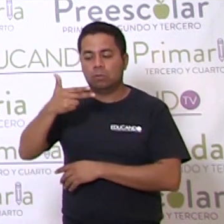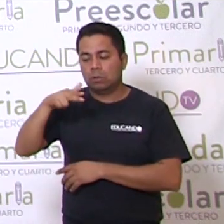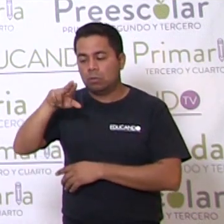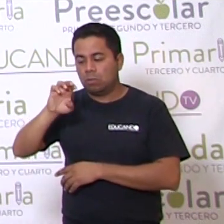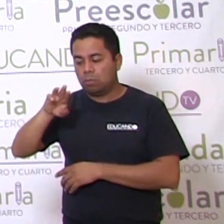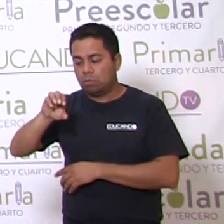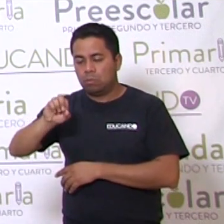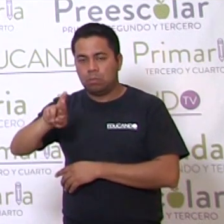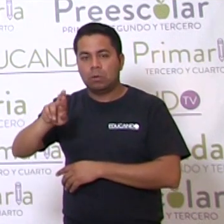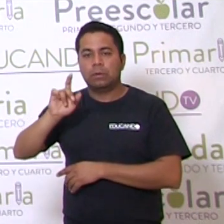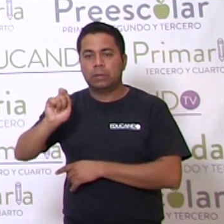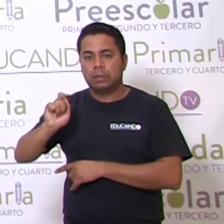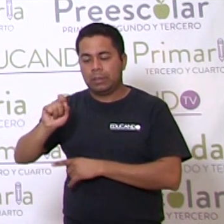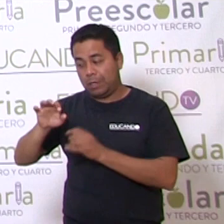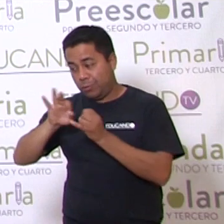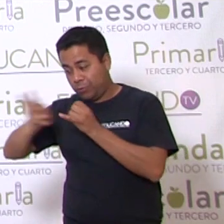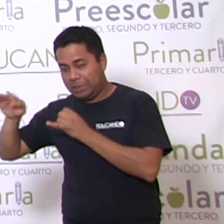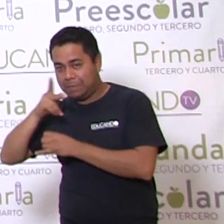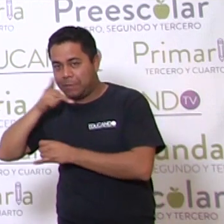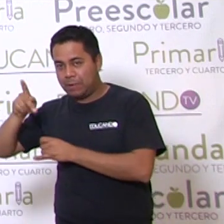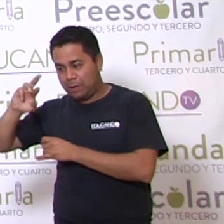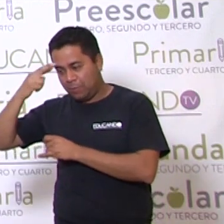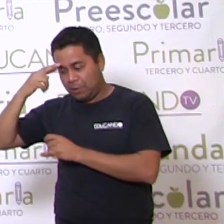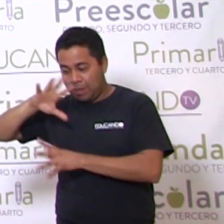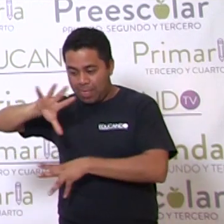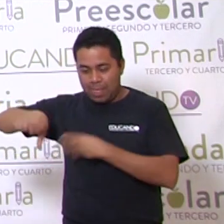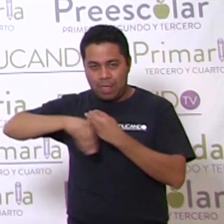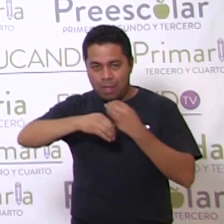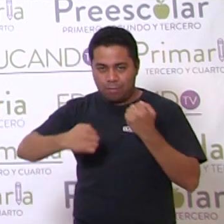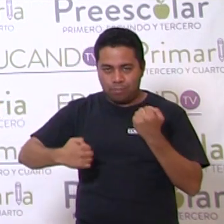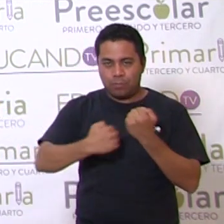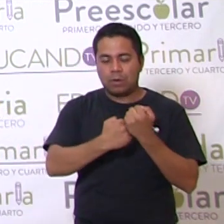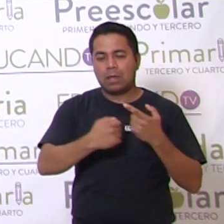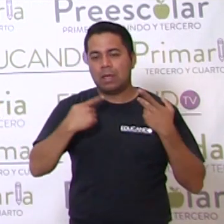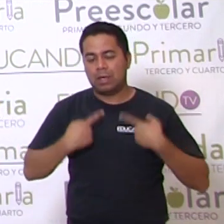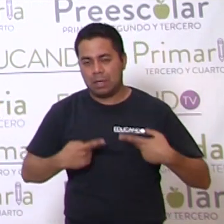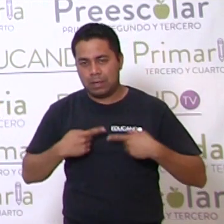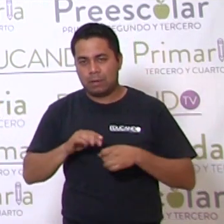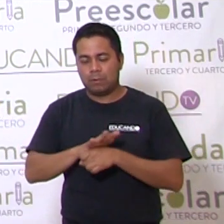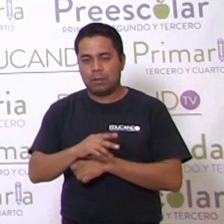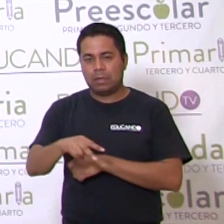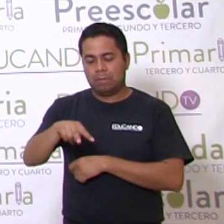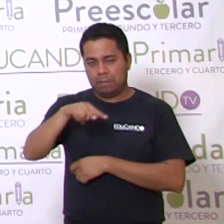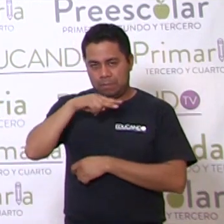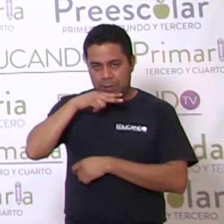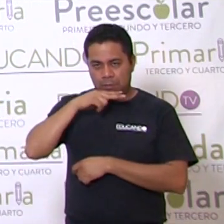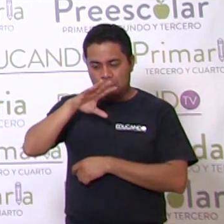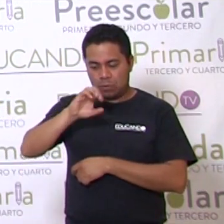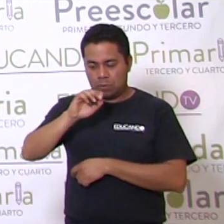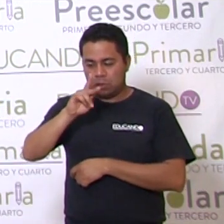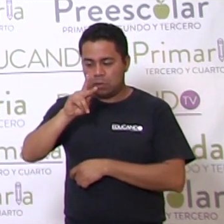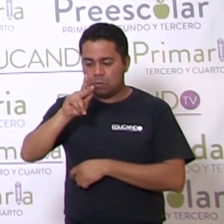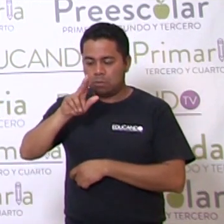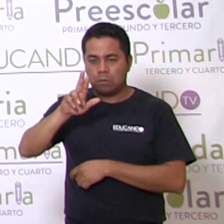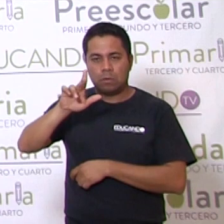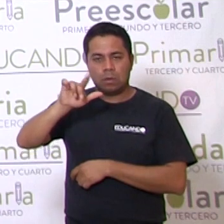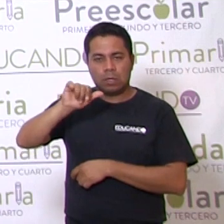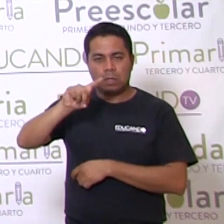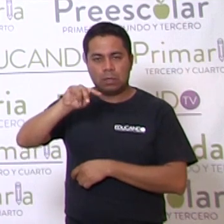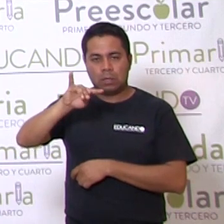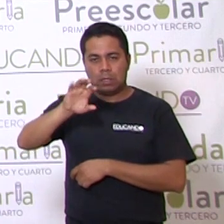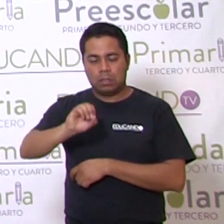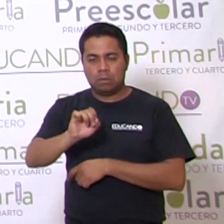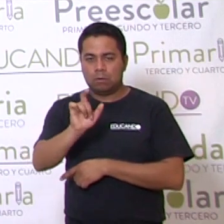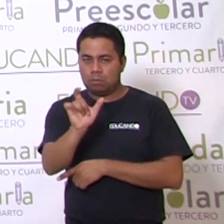referencia al sujeto. Recuerda esto, ¿bien? Porque el verbo copulativo simple y